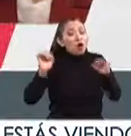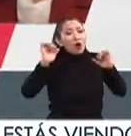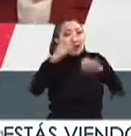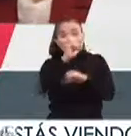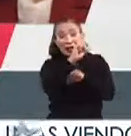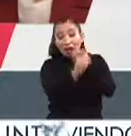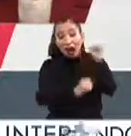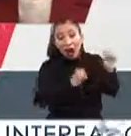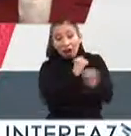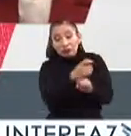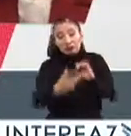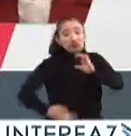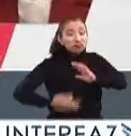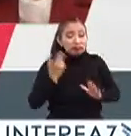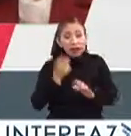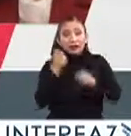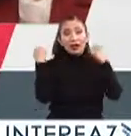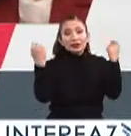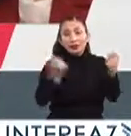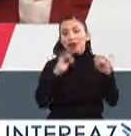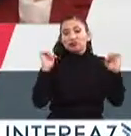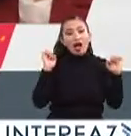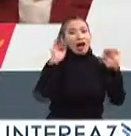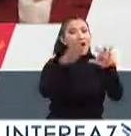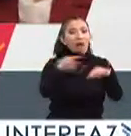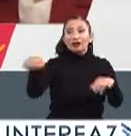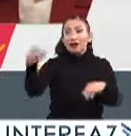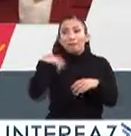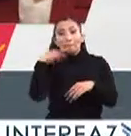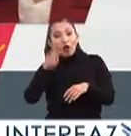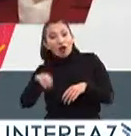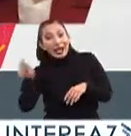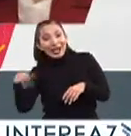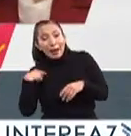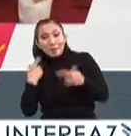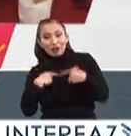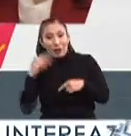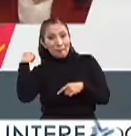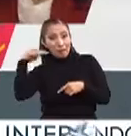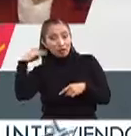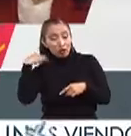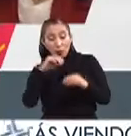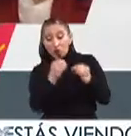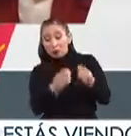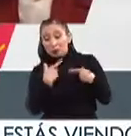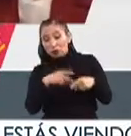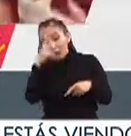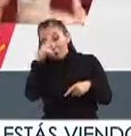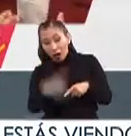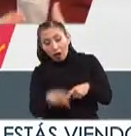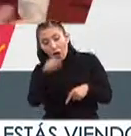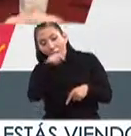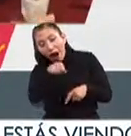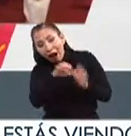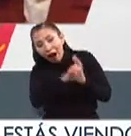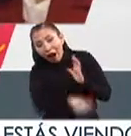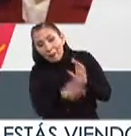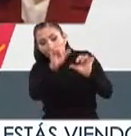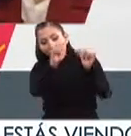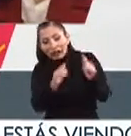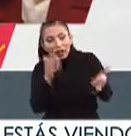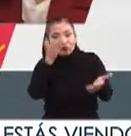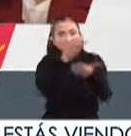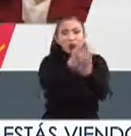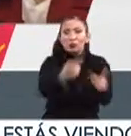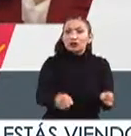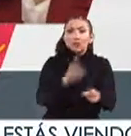lo largo de 30 años el festival ya se ha vuelto para todos los morelianos y los michoacanos y para muchos mexicanos un referente artístico